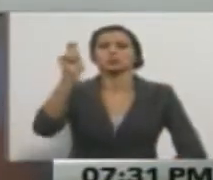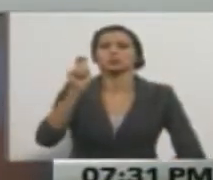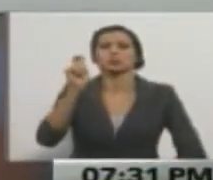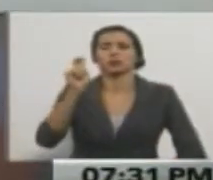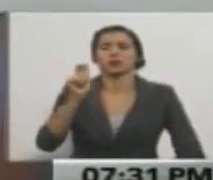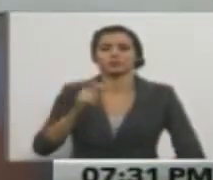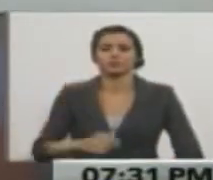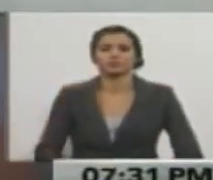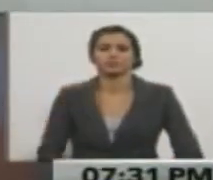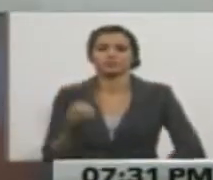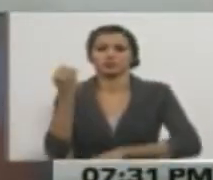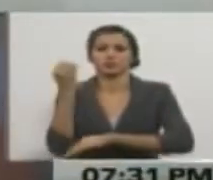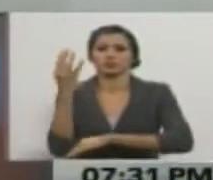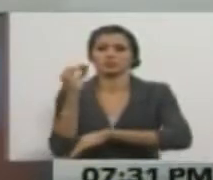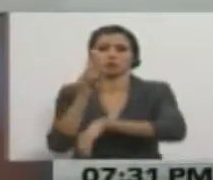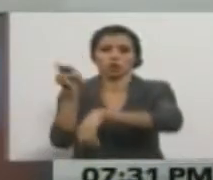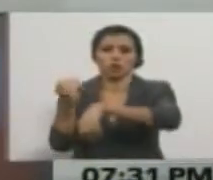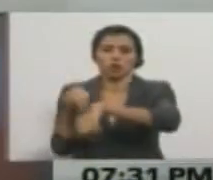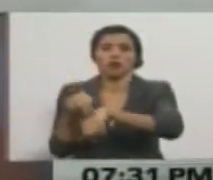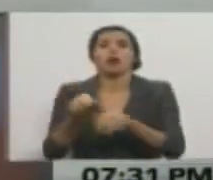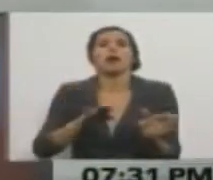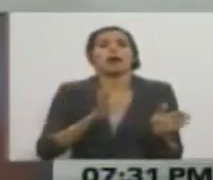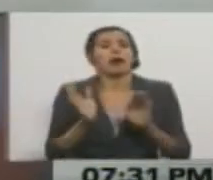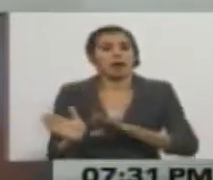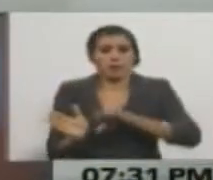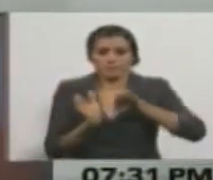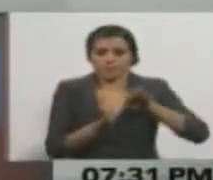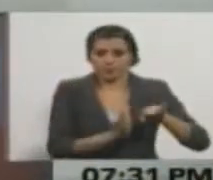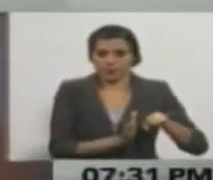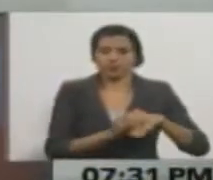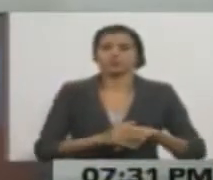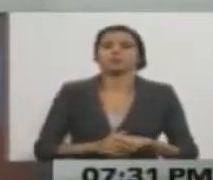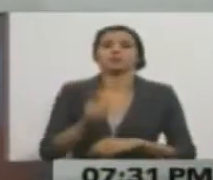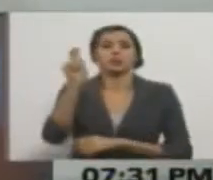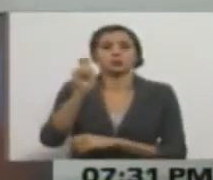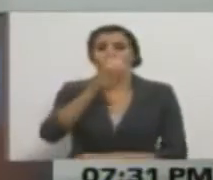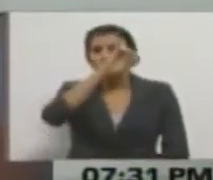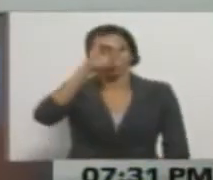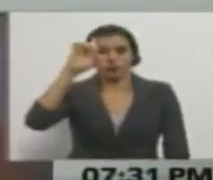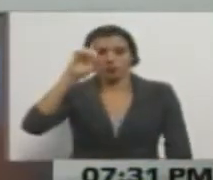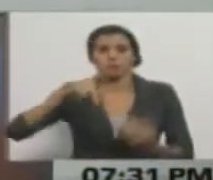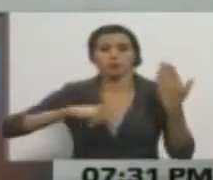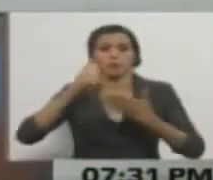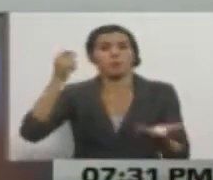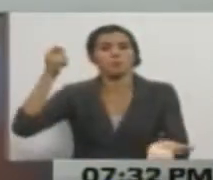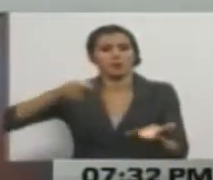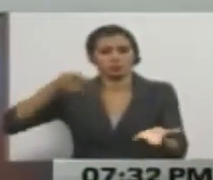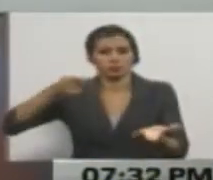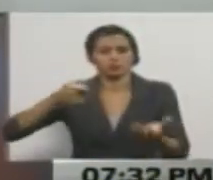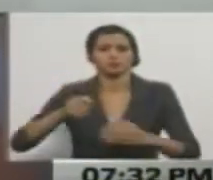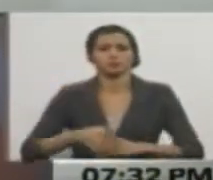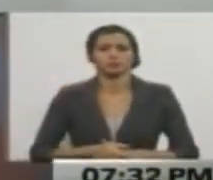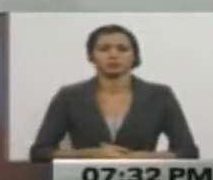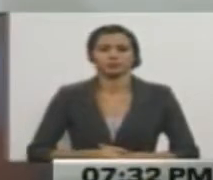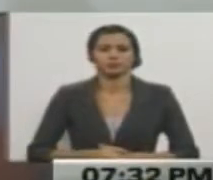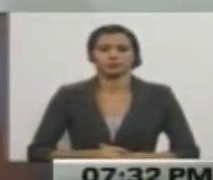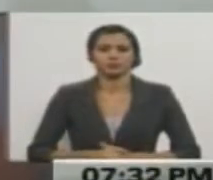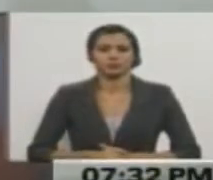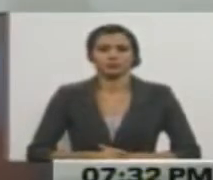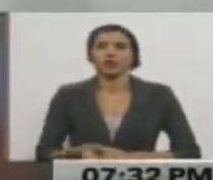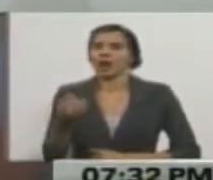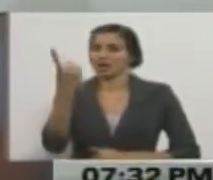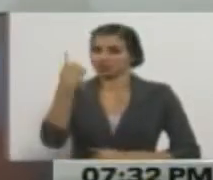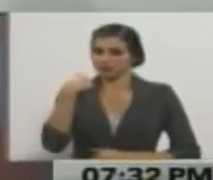Henry Ramos Alup. Por otra parte, diputado Diosdado Cabello, en el programa Con el Mazo Dando, el día de